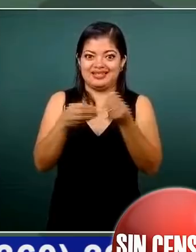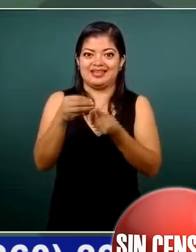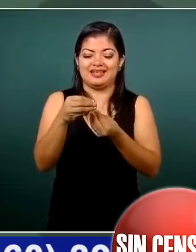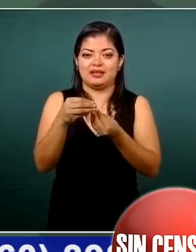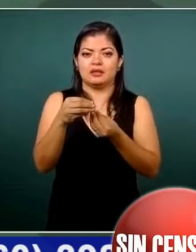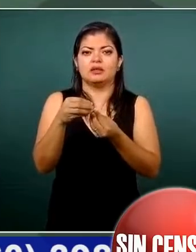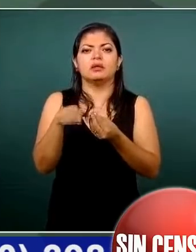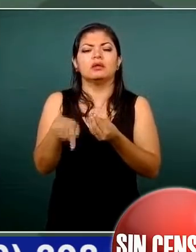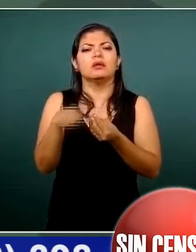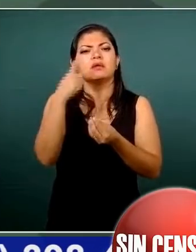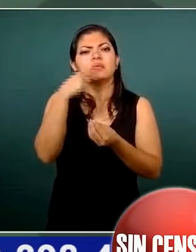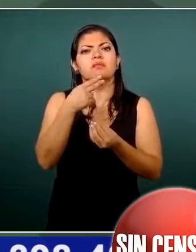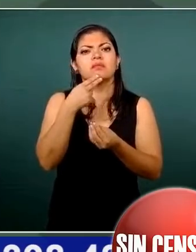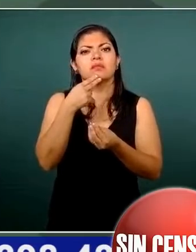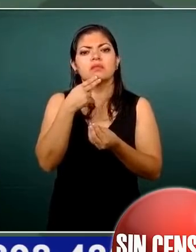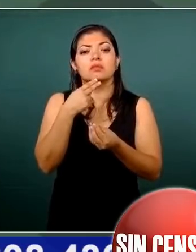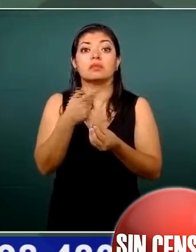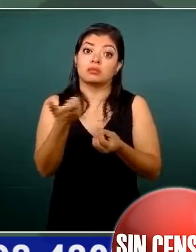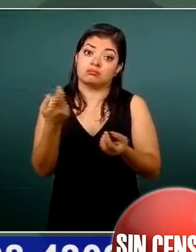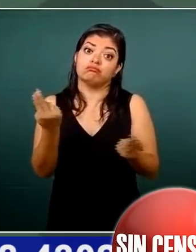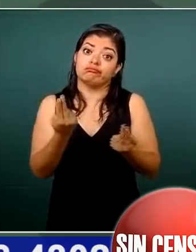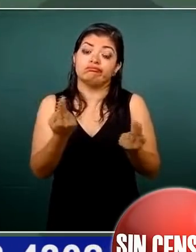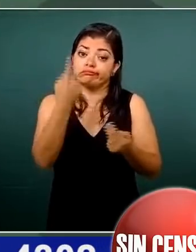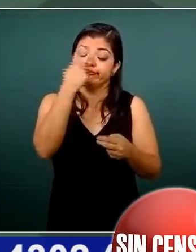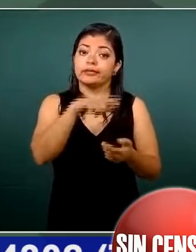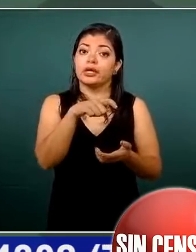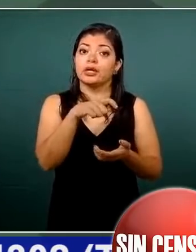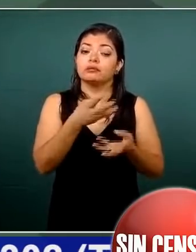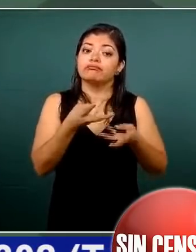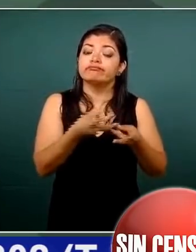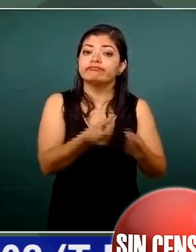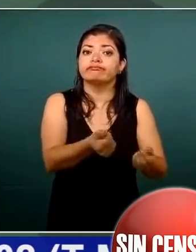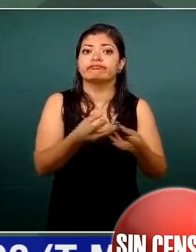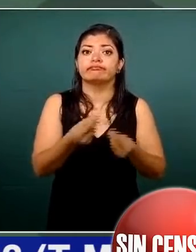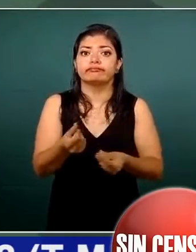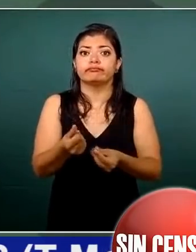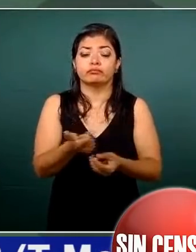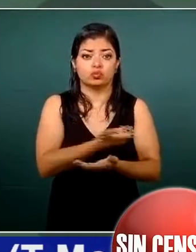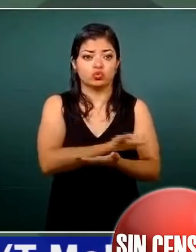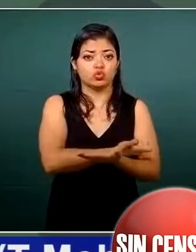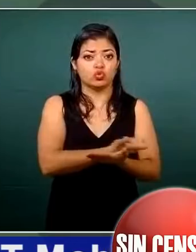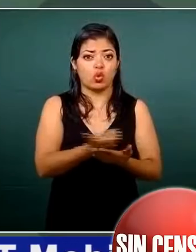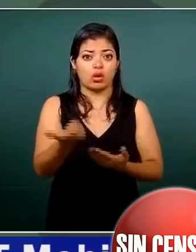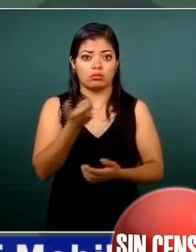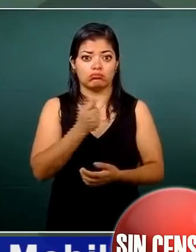llamado gasto corriente, sueldos elevadísimos